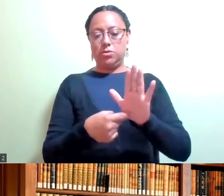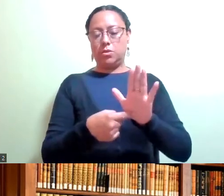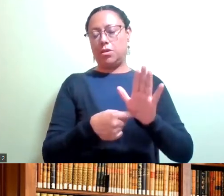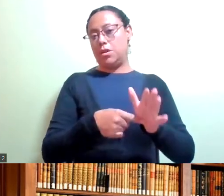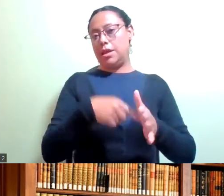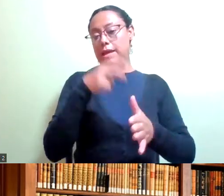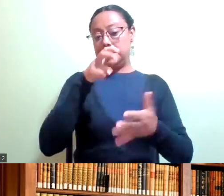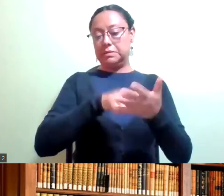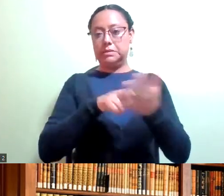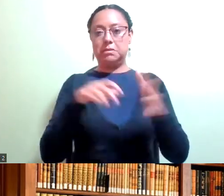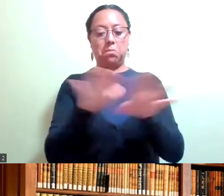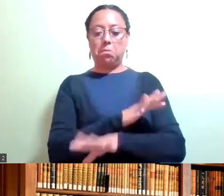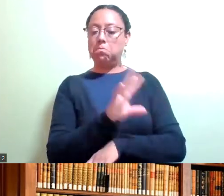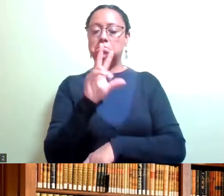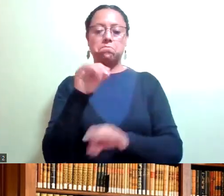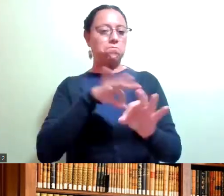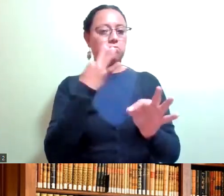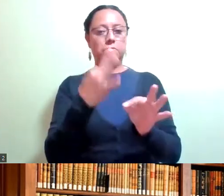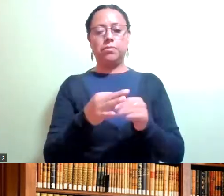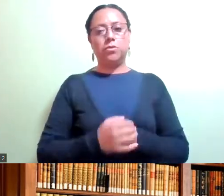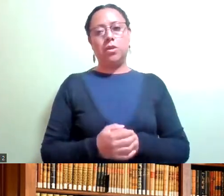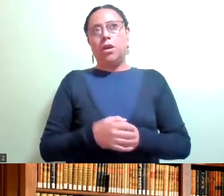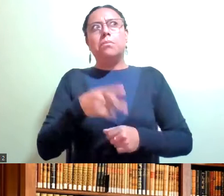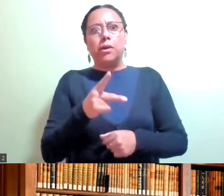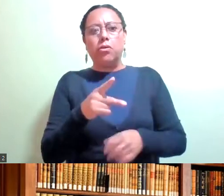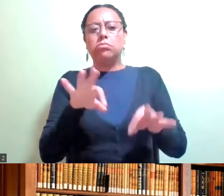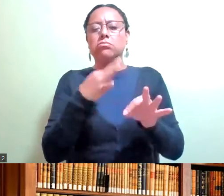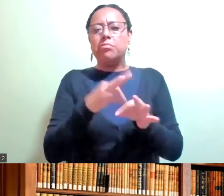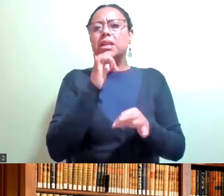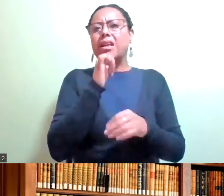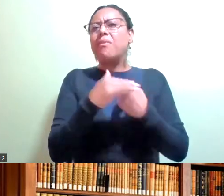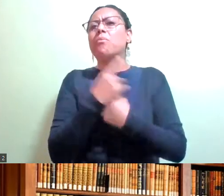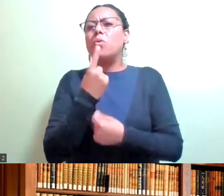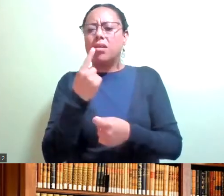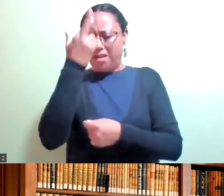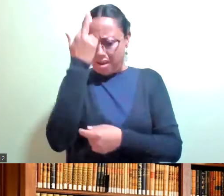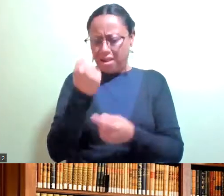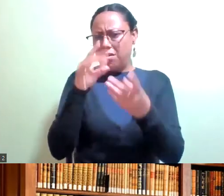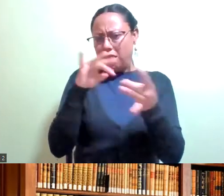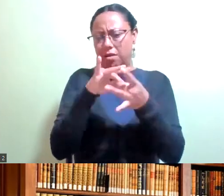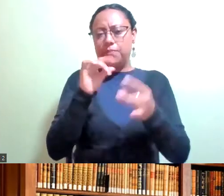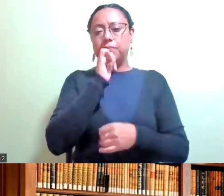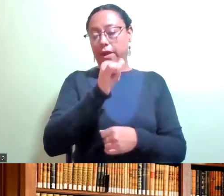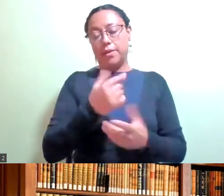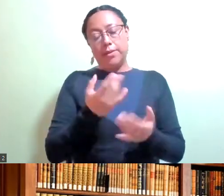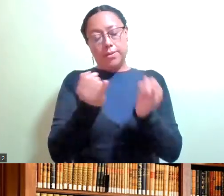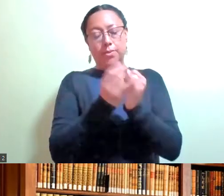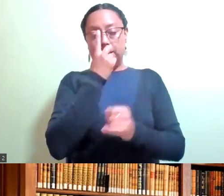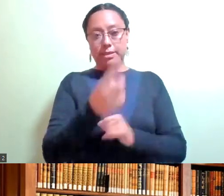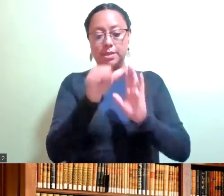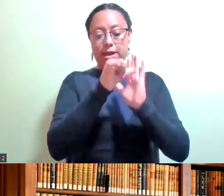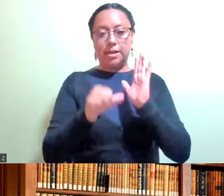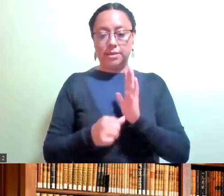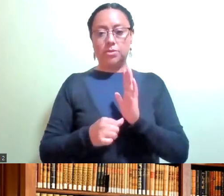por qué no se cumplió con estos parámetros. Nada más habla de la sentencia y dice, así como los artículos transitorios 2 y 3 del